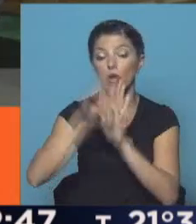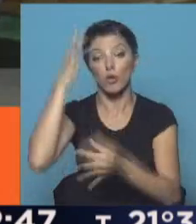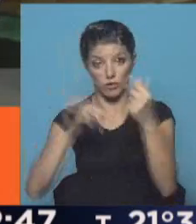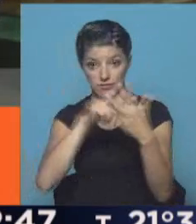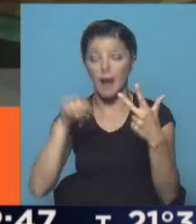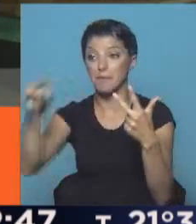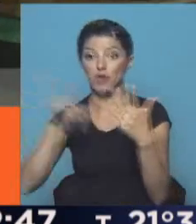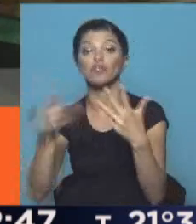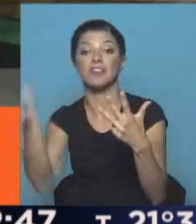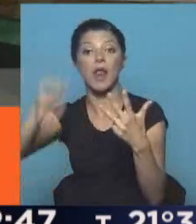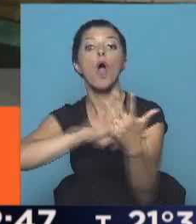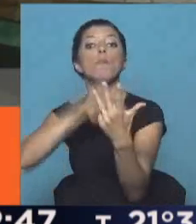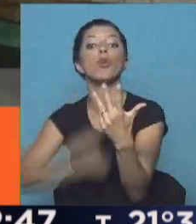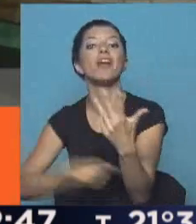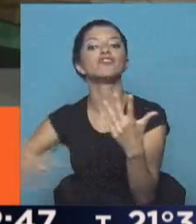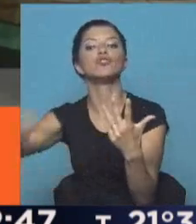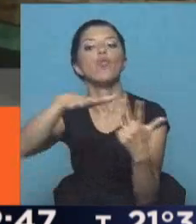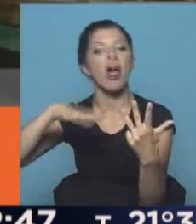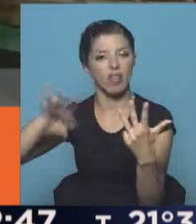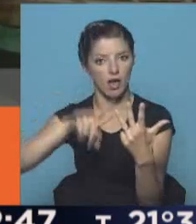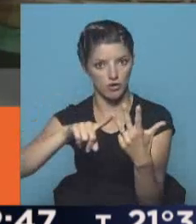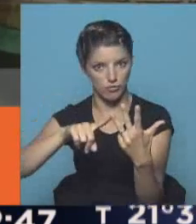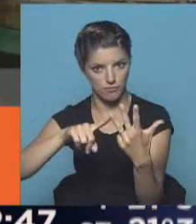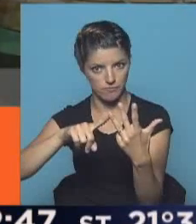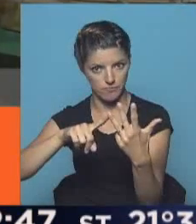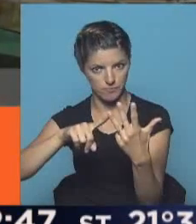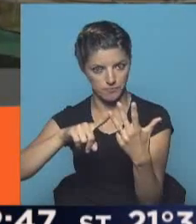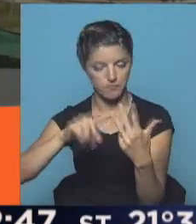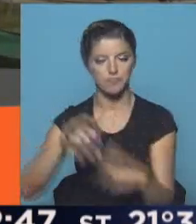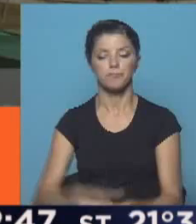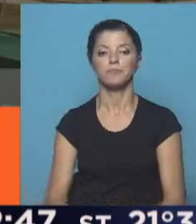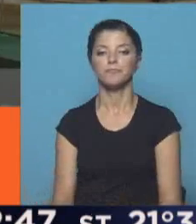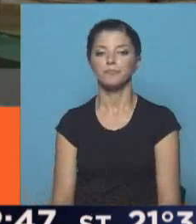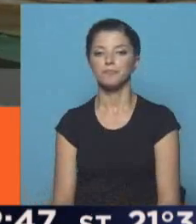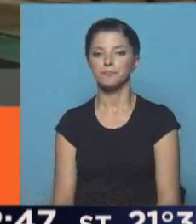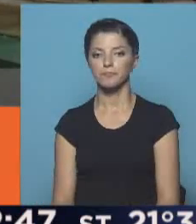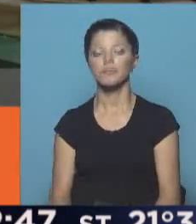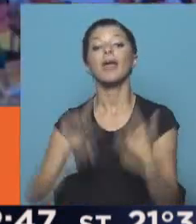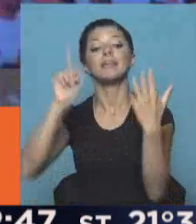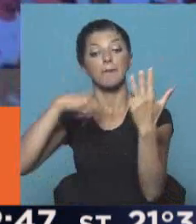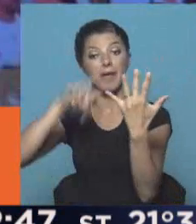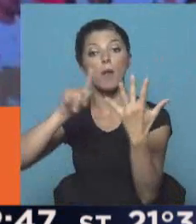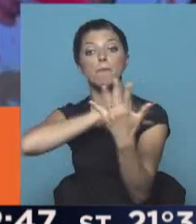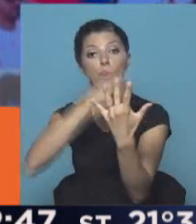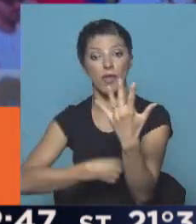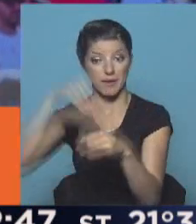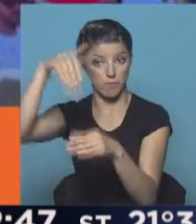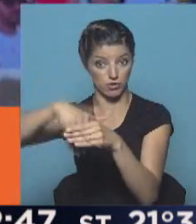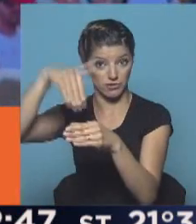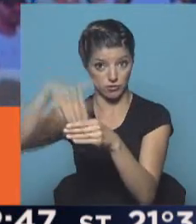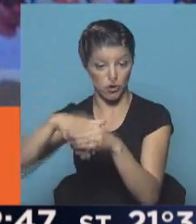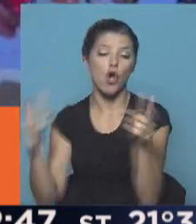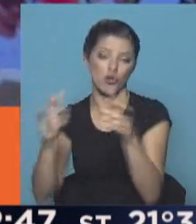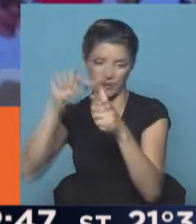el poder ciudadano, que es la Contraloría, el Ombudsman, la Fiscalía, y el poder electoral, que es el Consejo